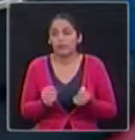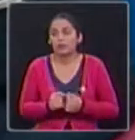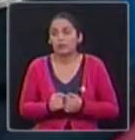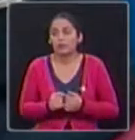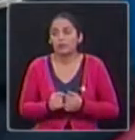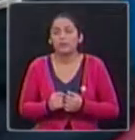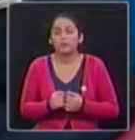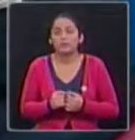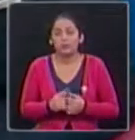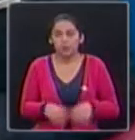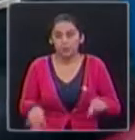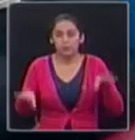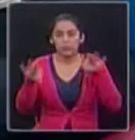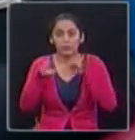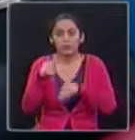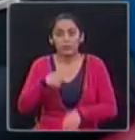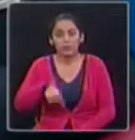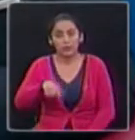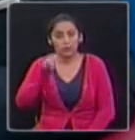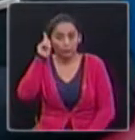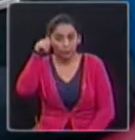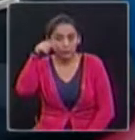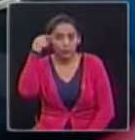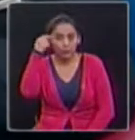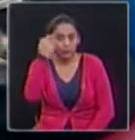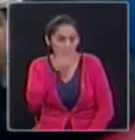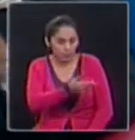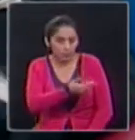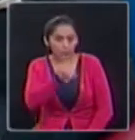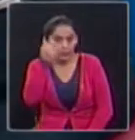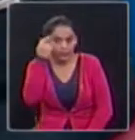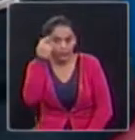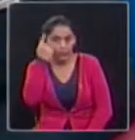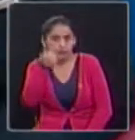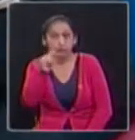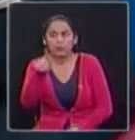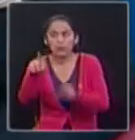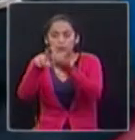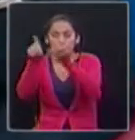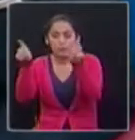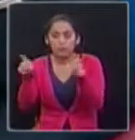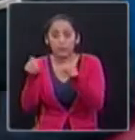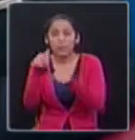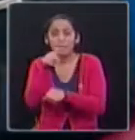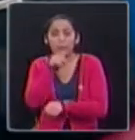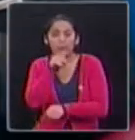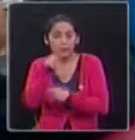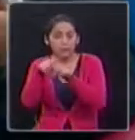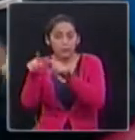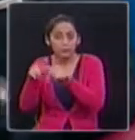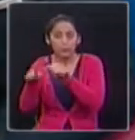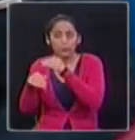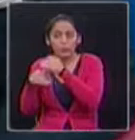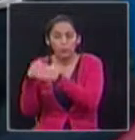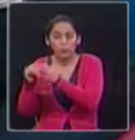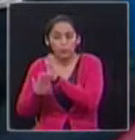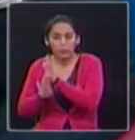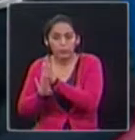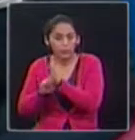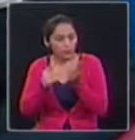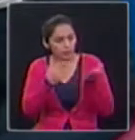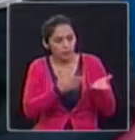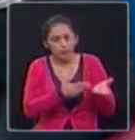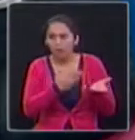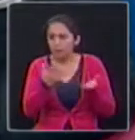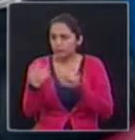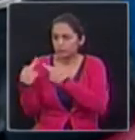privado ese protagonismo que en cualquier economía en vías de desarrollo o economía avanzada tiene